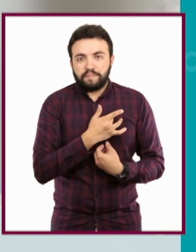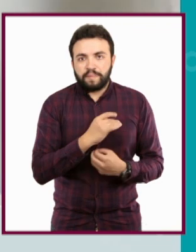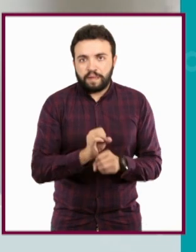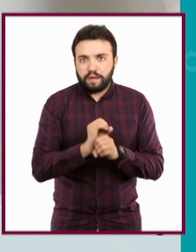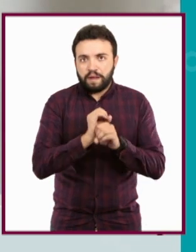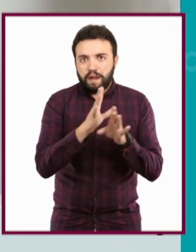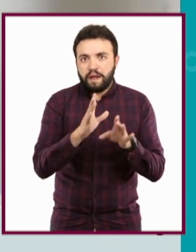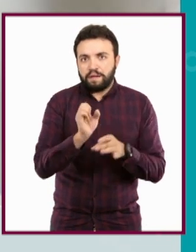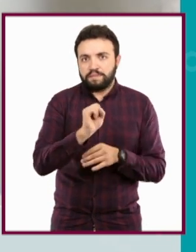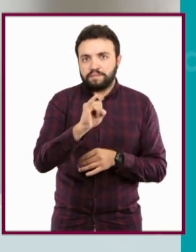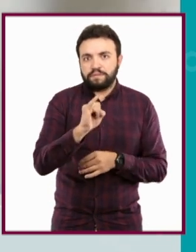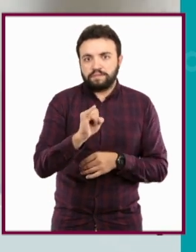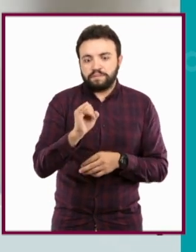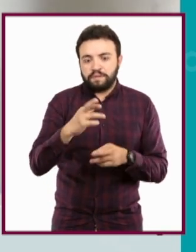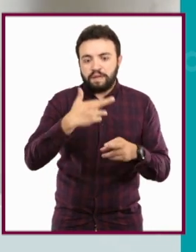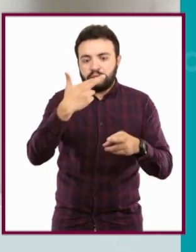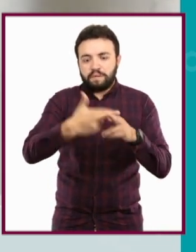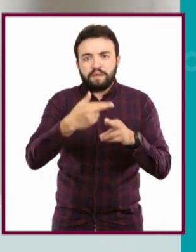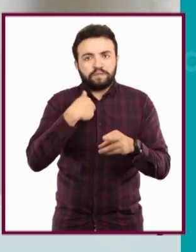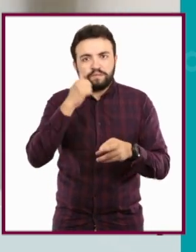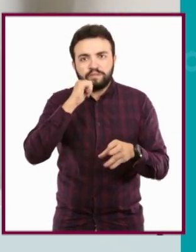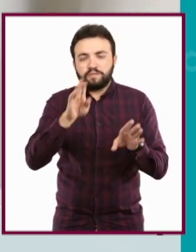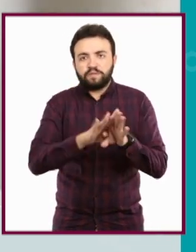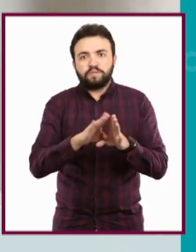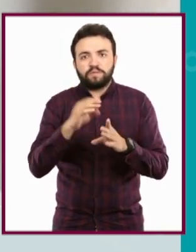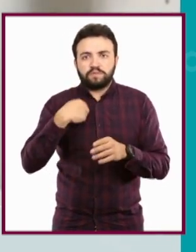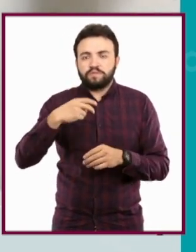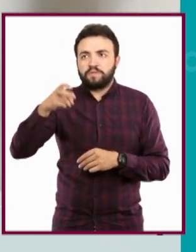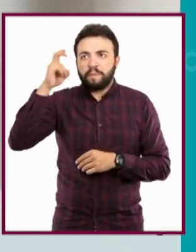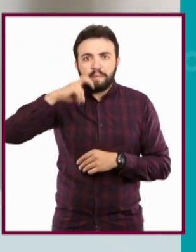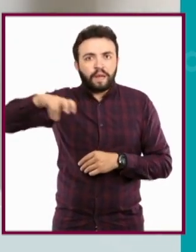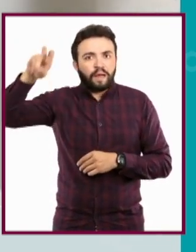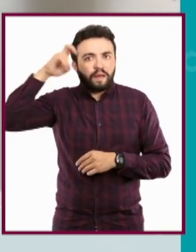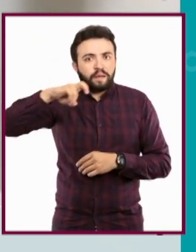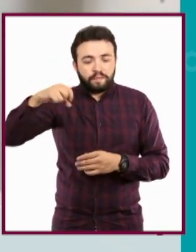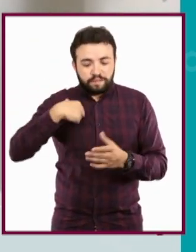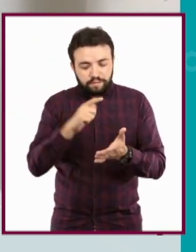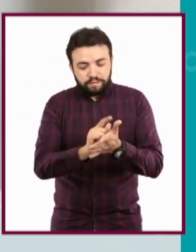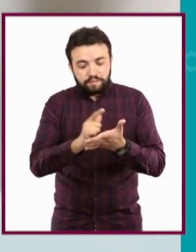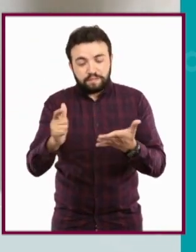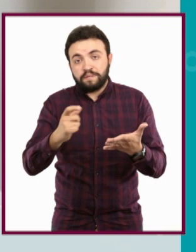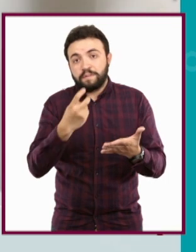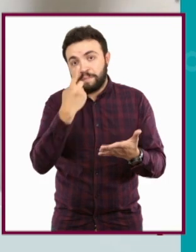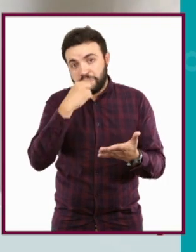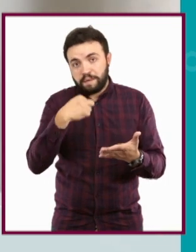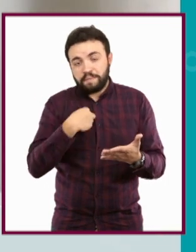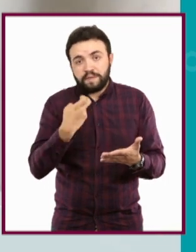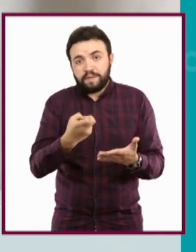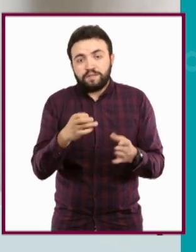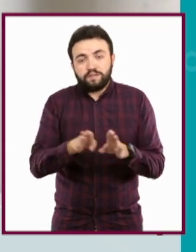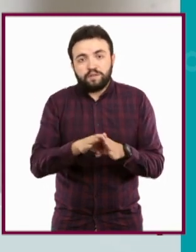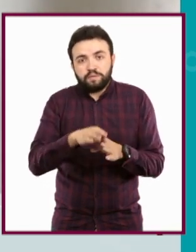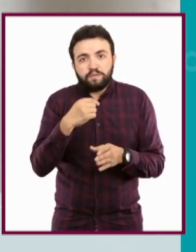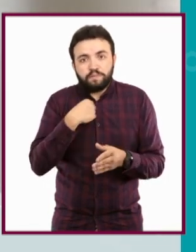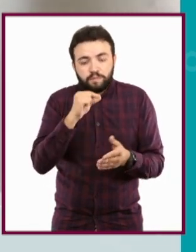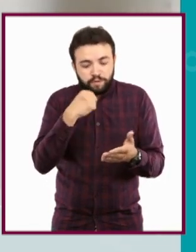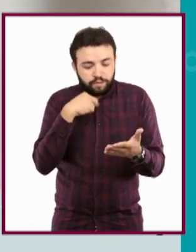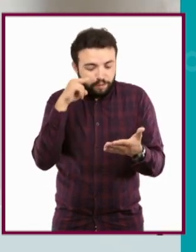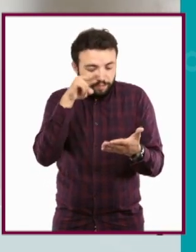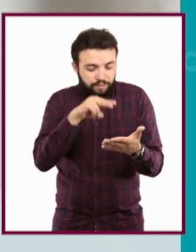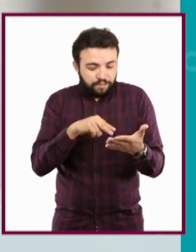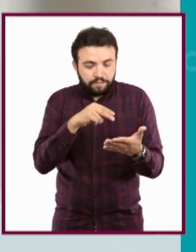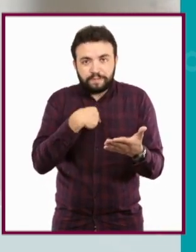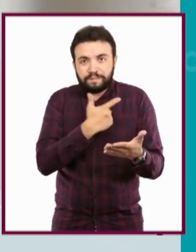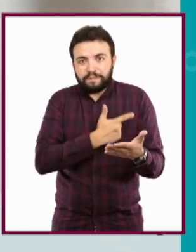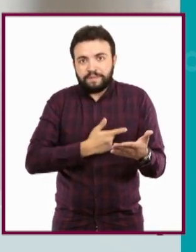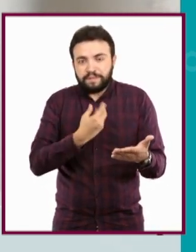tomo de pasatiempo el estar viajando en los libros. Eso es mi pasatiempo que me ayuda a reflexionar un poco más. De